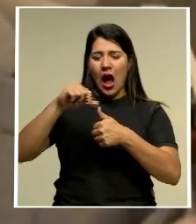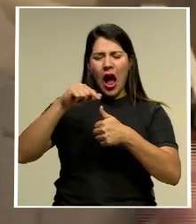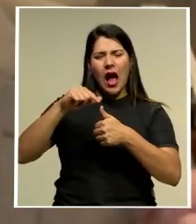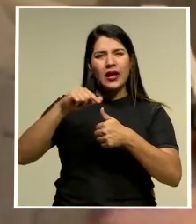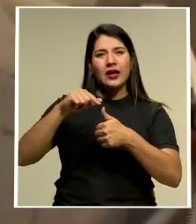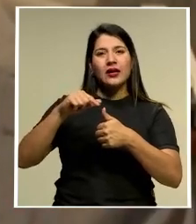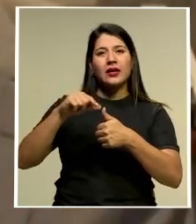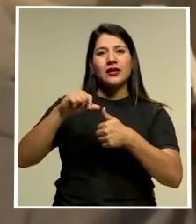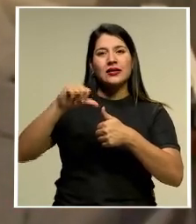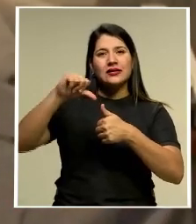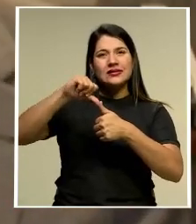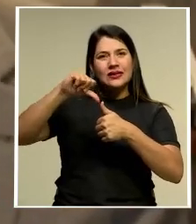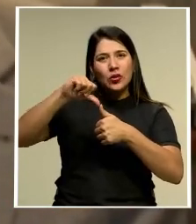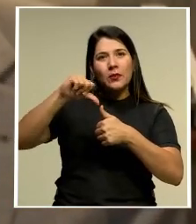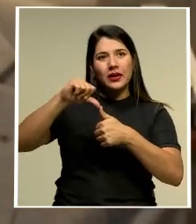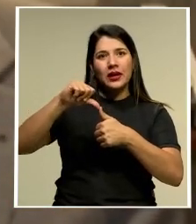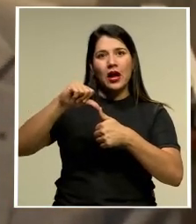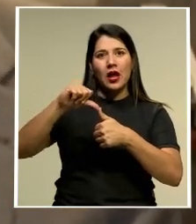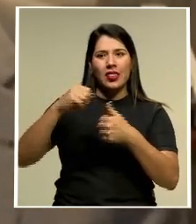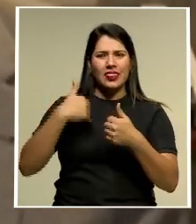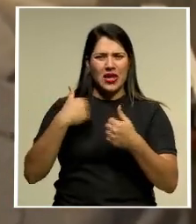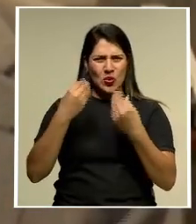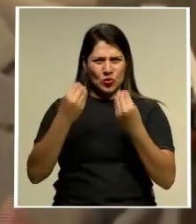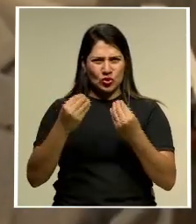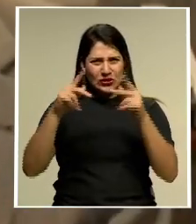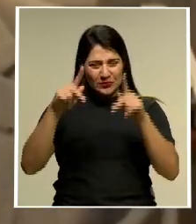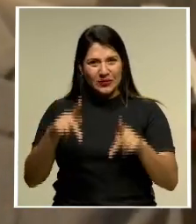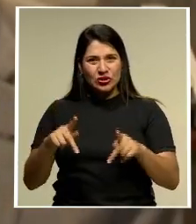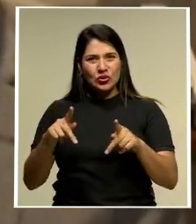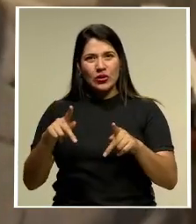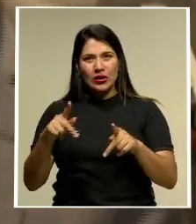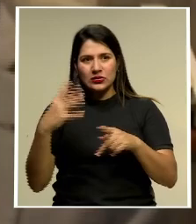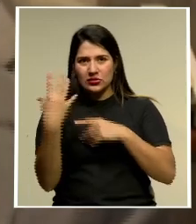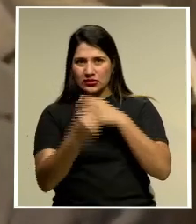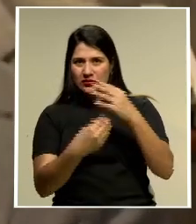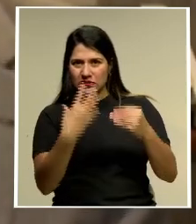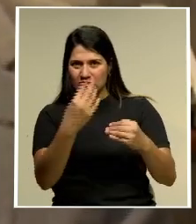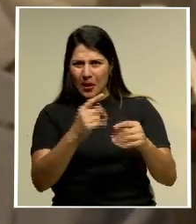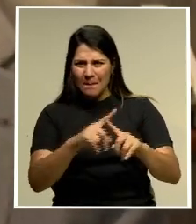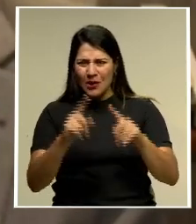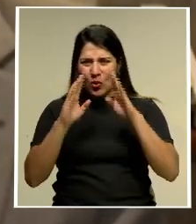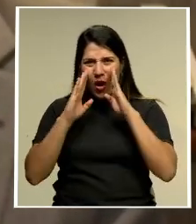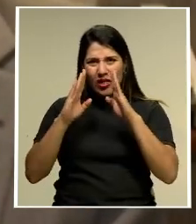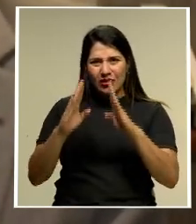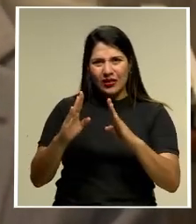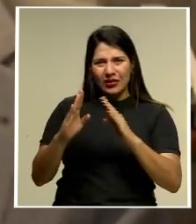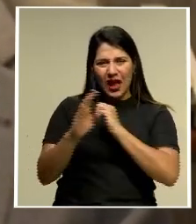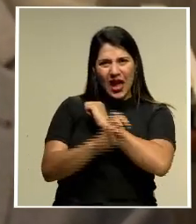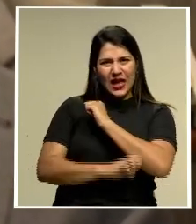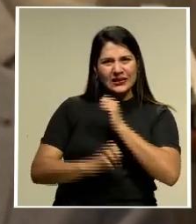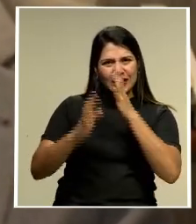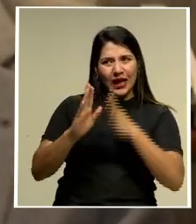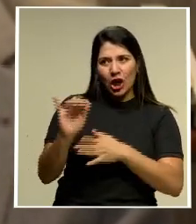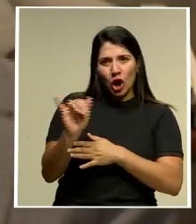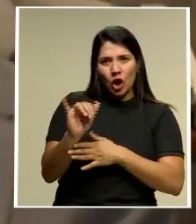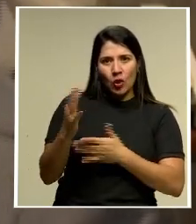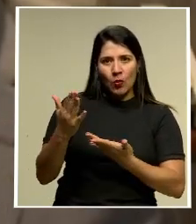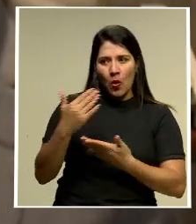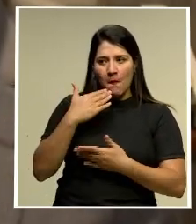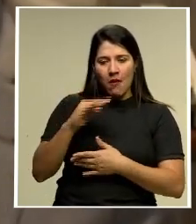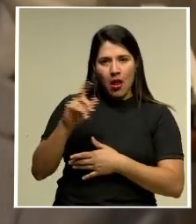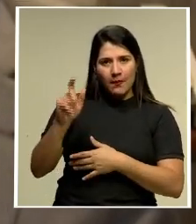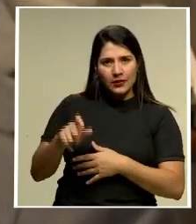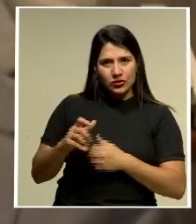trata a los migrantes como criminales. Y eso trae un análisis, y eso es rarísimo. Es decir, si mi propia población está